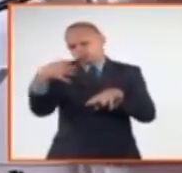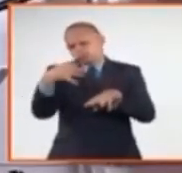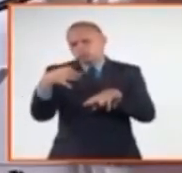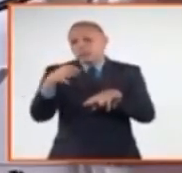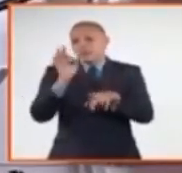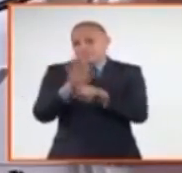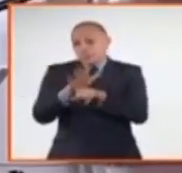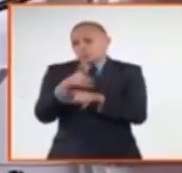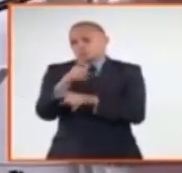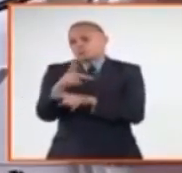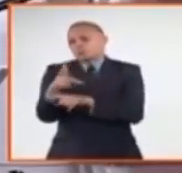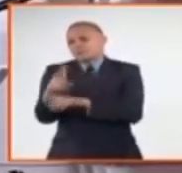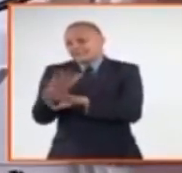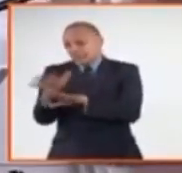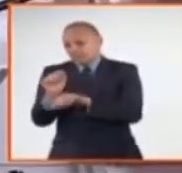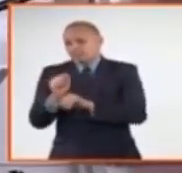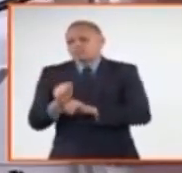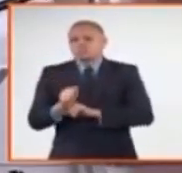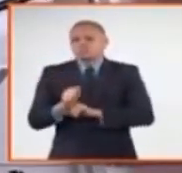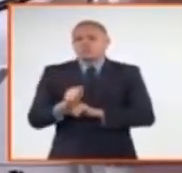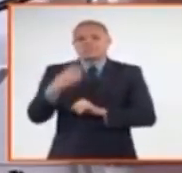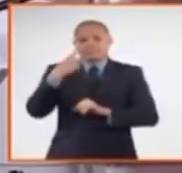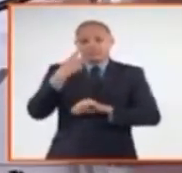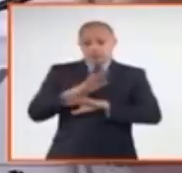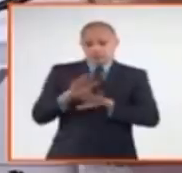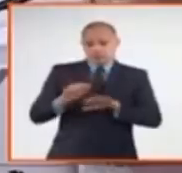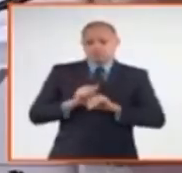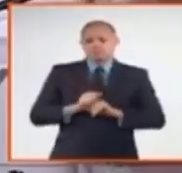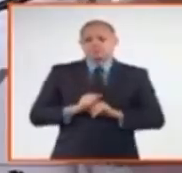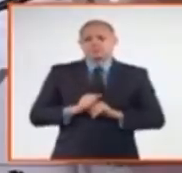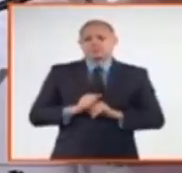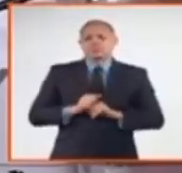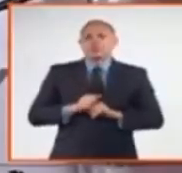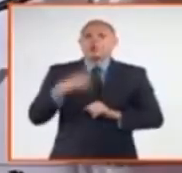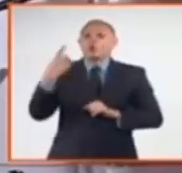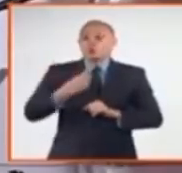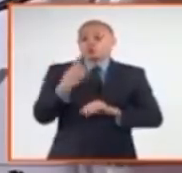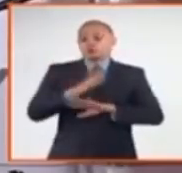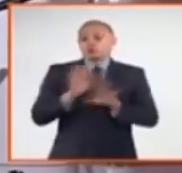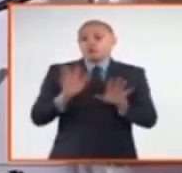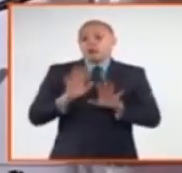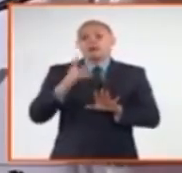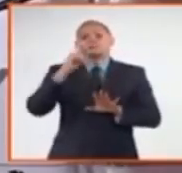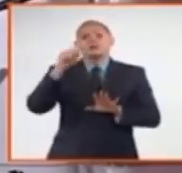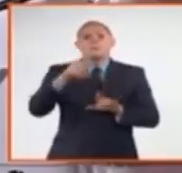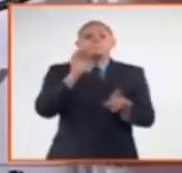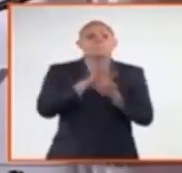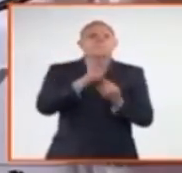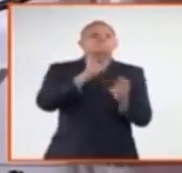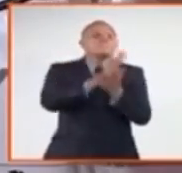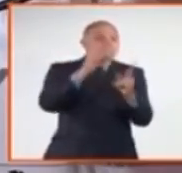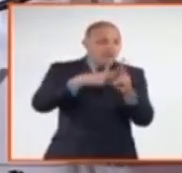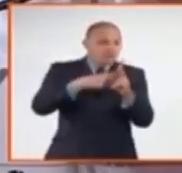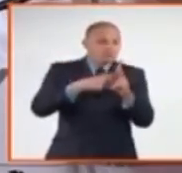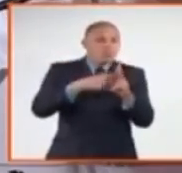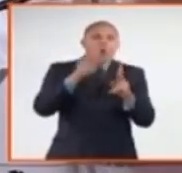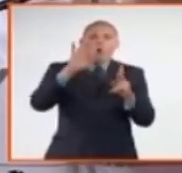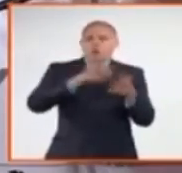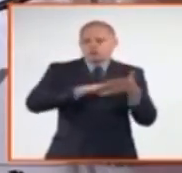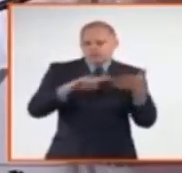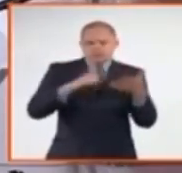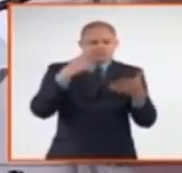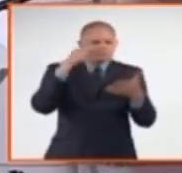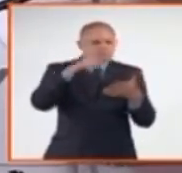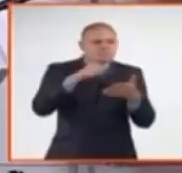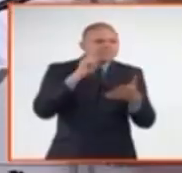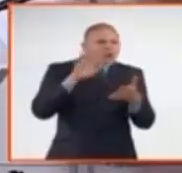semanas de los primeros cuatro municipios que se empezaron a de soltarme ocho semanas para medir la efectividad en otros municipios tenemos seis